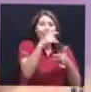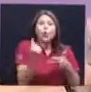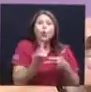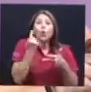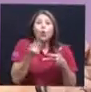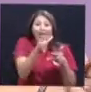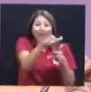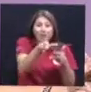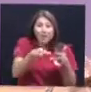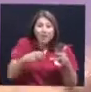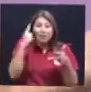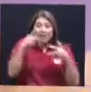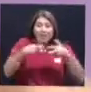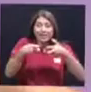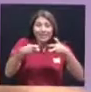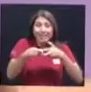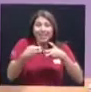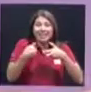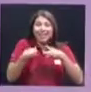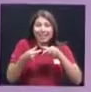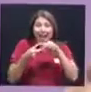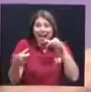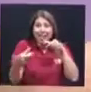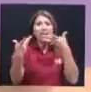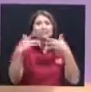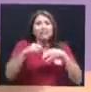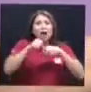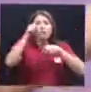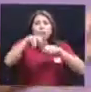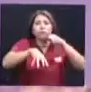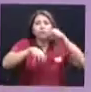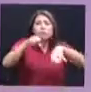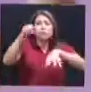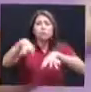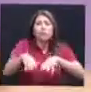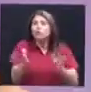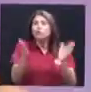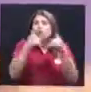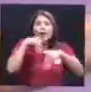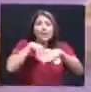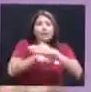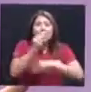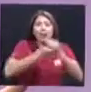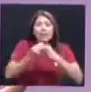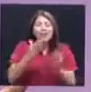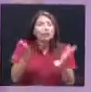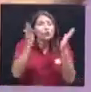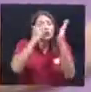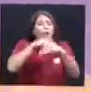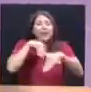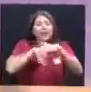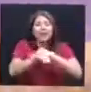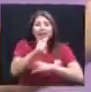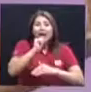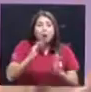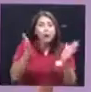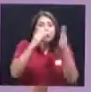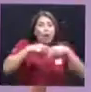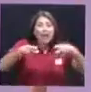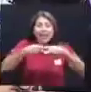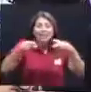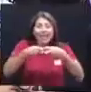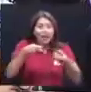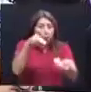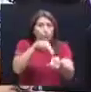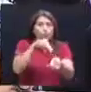la bombardearon no hay entrada de alimentos no hay entrada de agua no tienen luz eléctrica los hospitales son